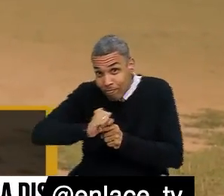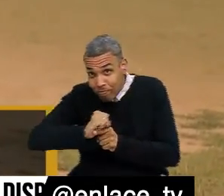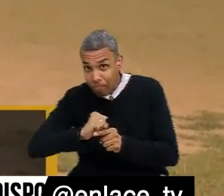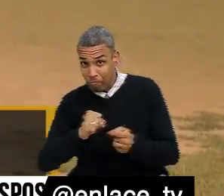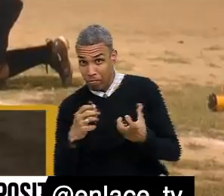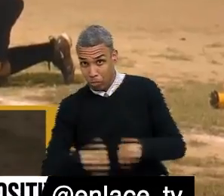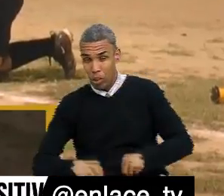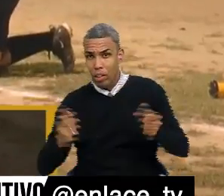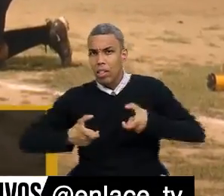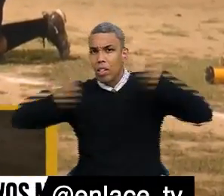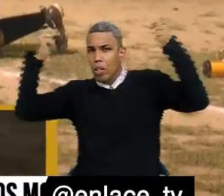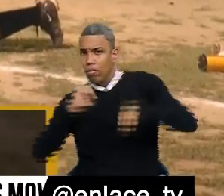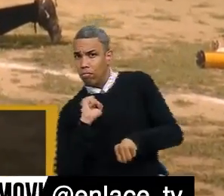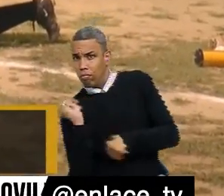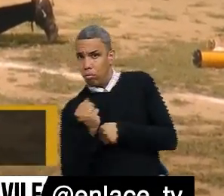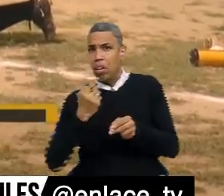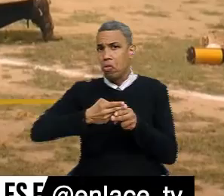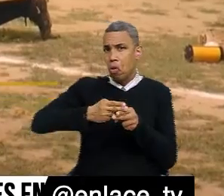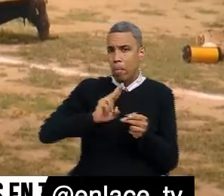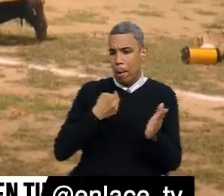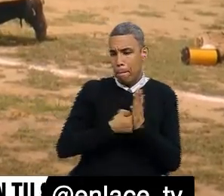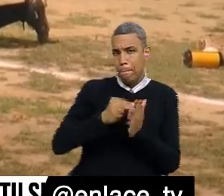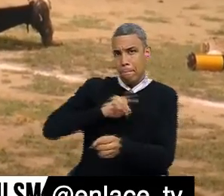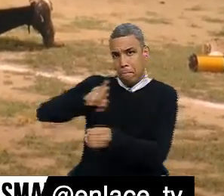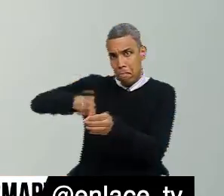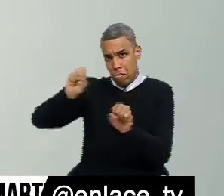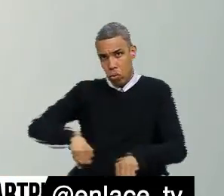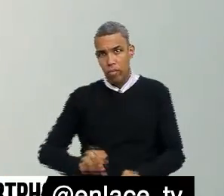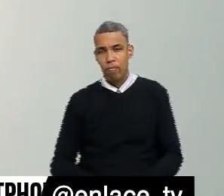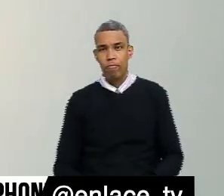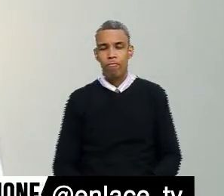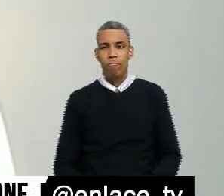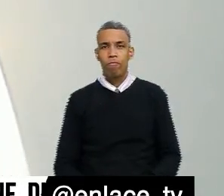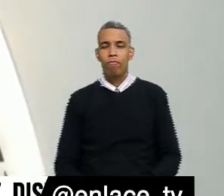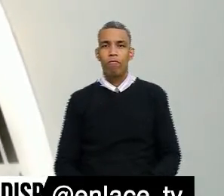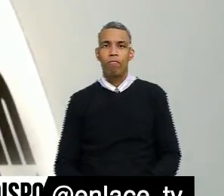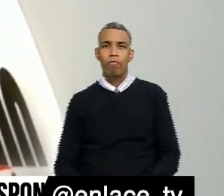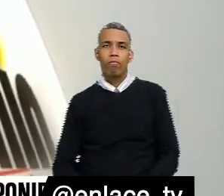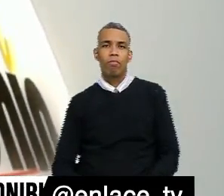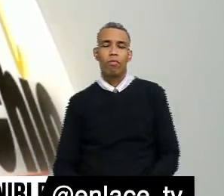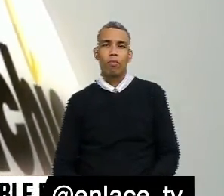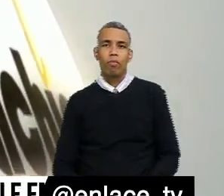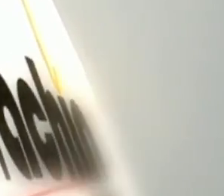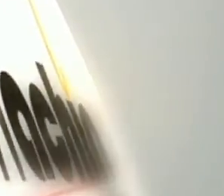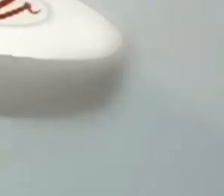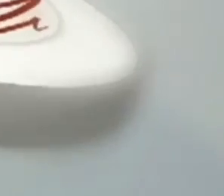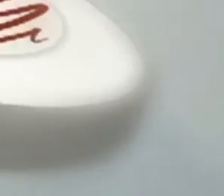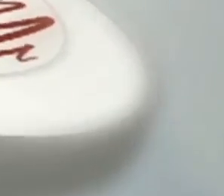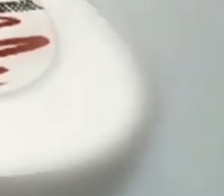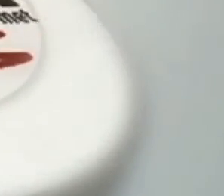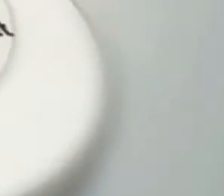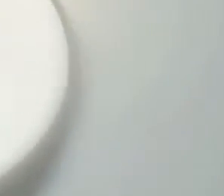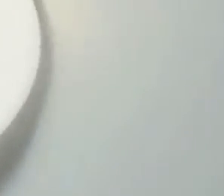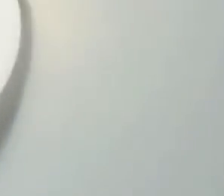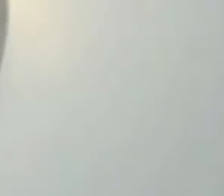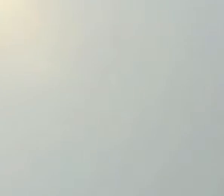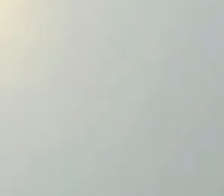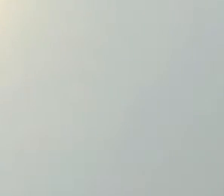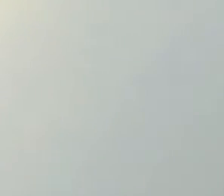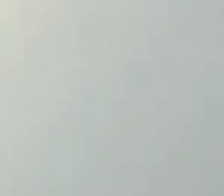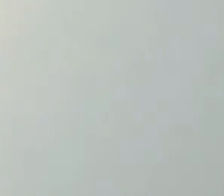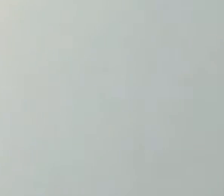dirigirse al estadio y hacer su inscripción de manera gratuita. Hasta aquí los deportes, con el patrocinio de Restaurante El